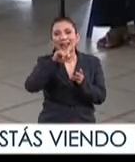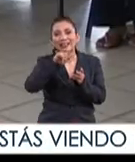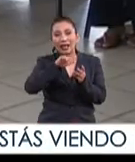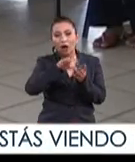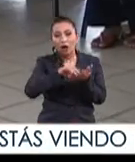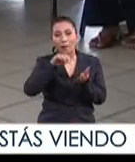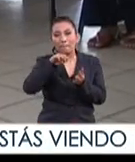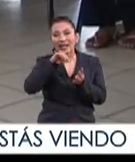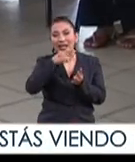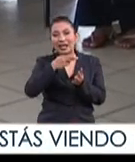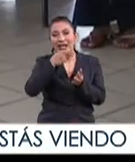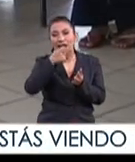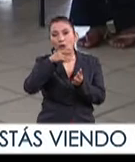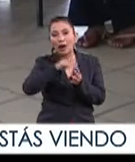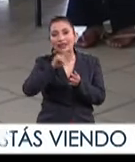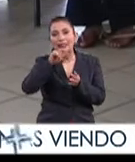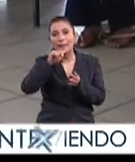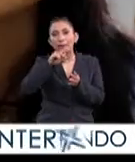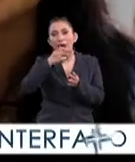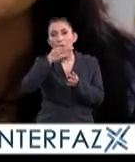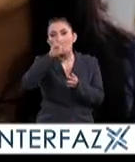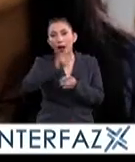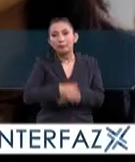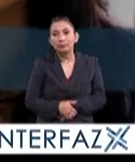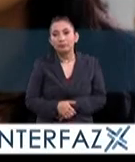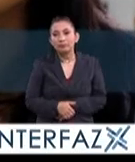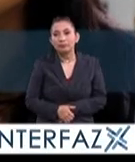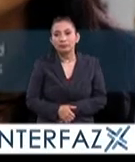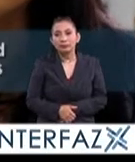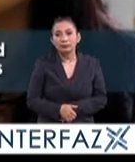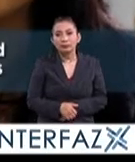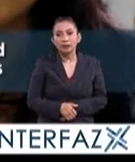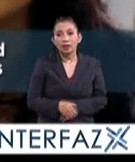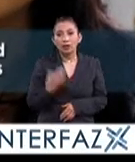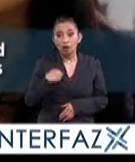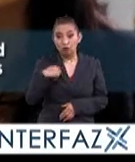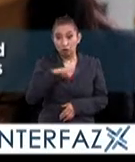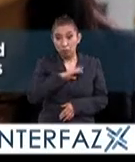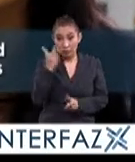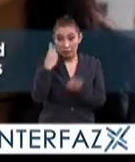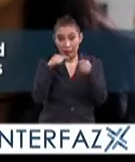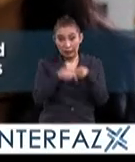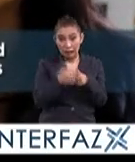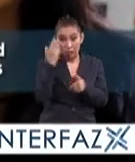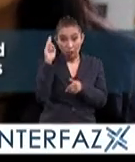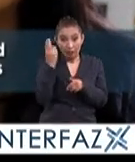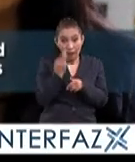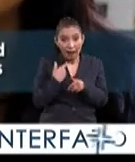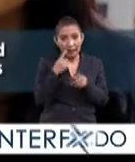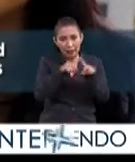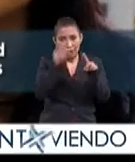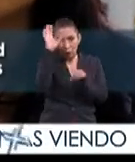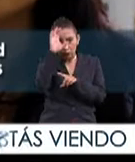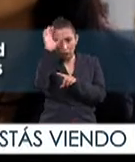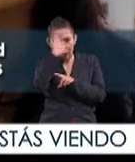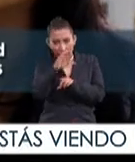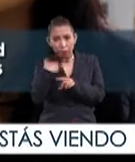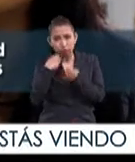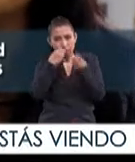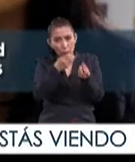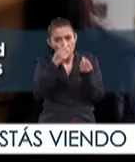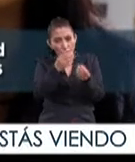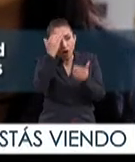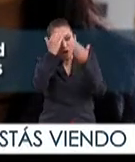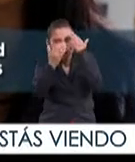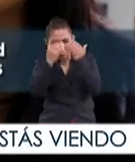Mazateco, Niguigua y Tepegua. Minau Yunu Caltahuacayau, Yununa Universidad Intercultural del